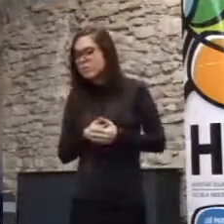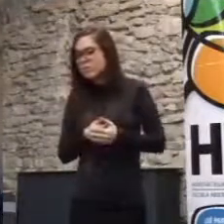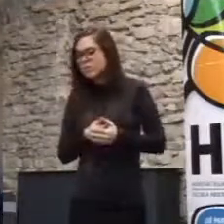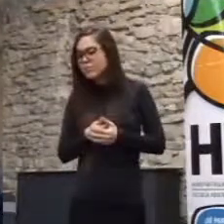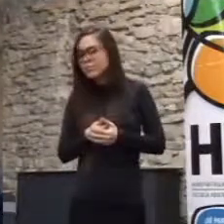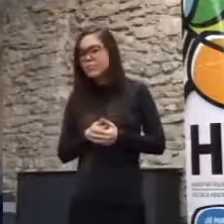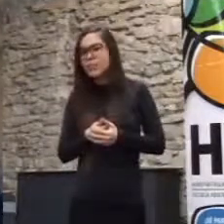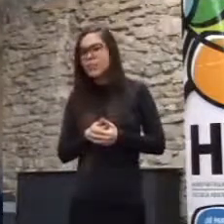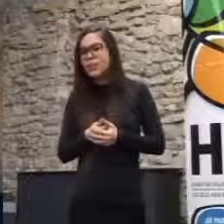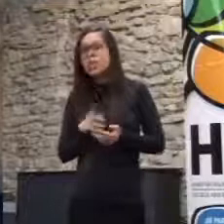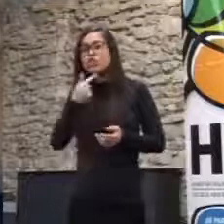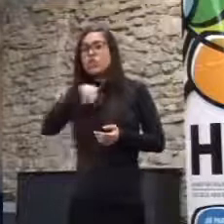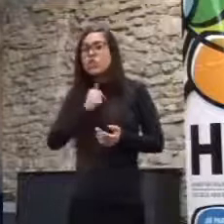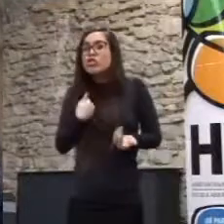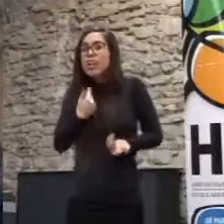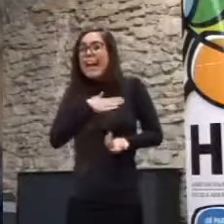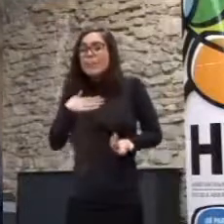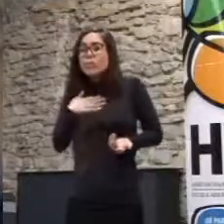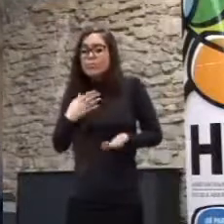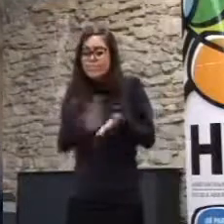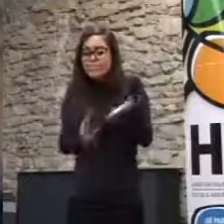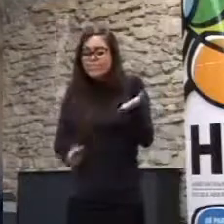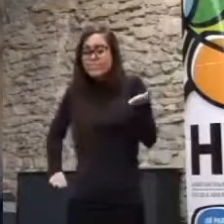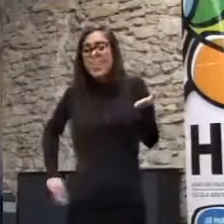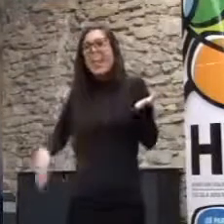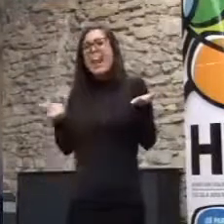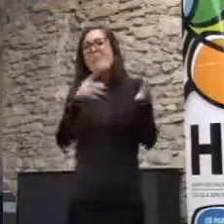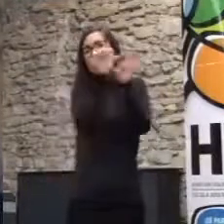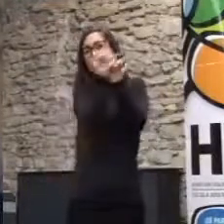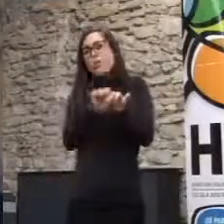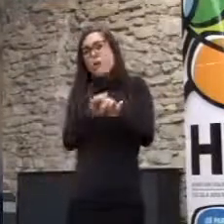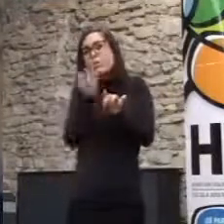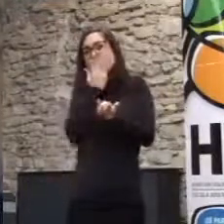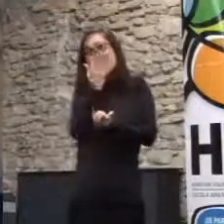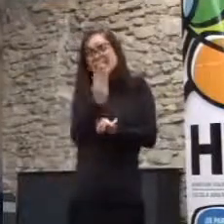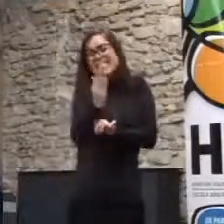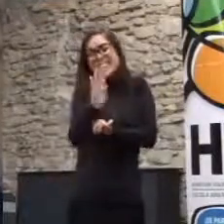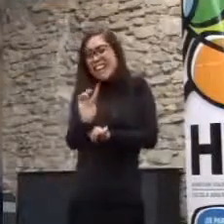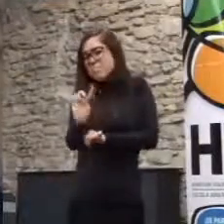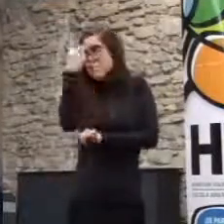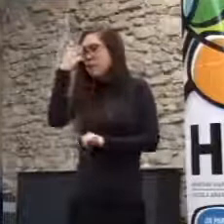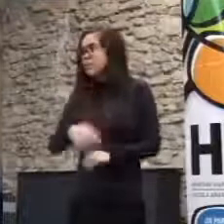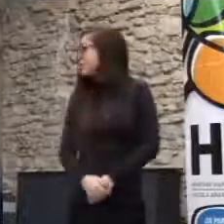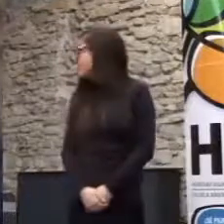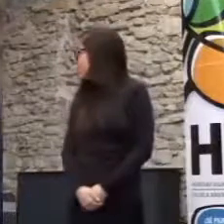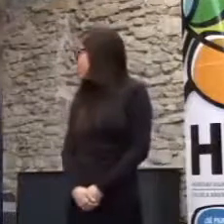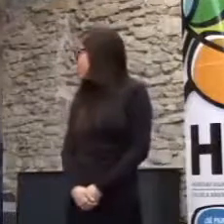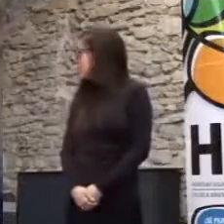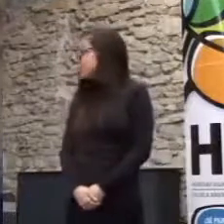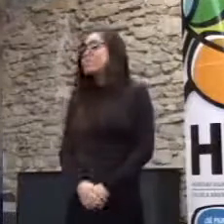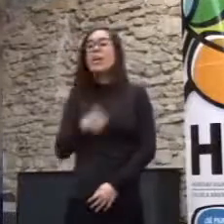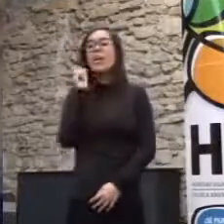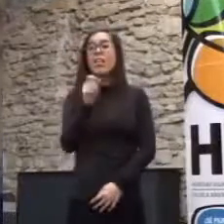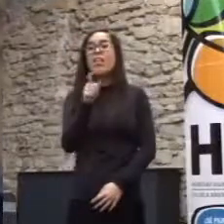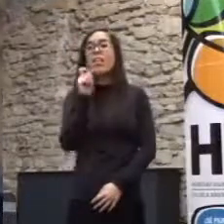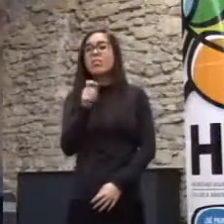contarlo de la forma más honesta posible. Y yo creo que es nuestra misión. y seguimos. Yo sigo yendo a trabajar con la intención de poder